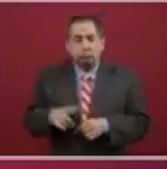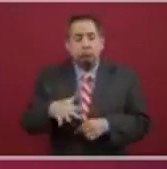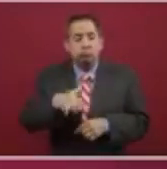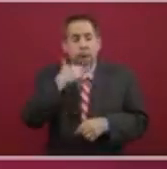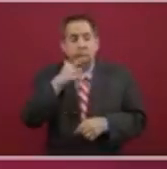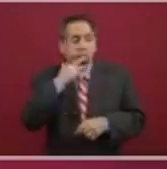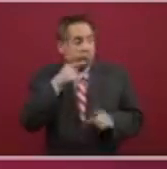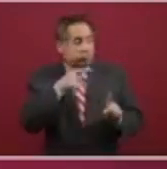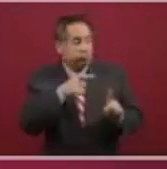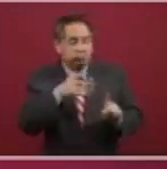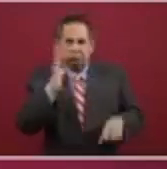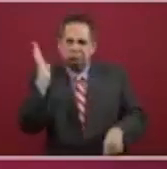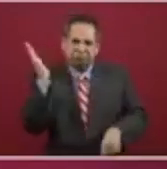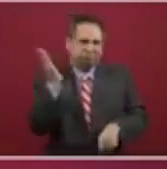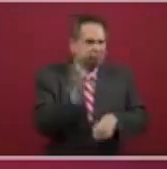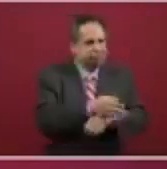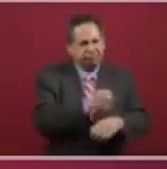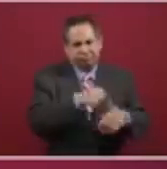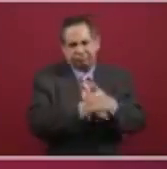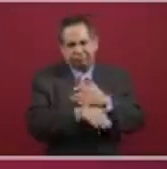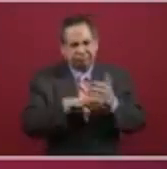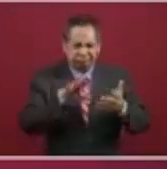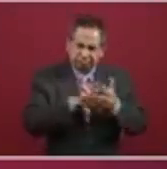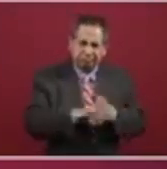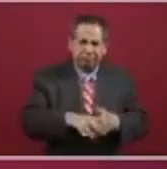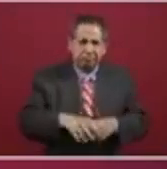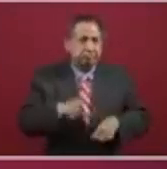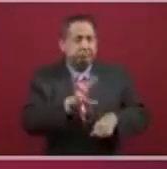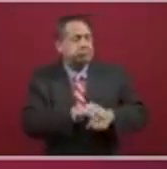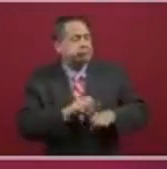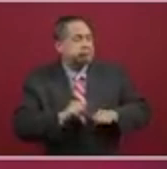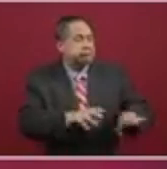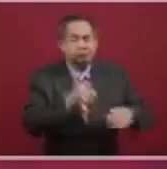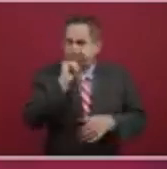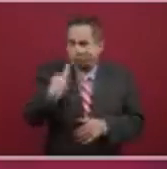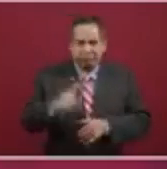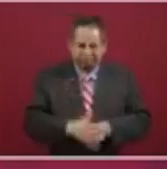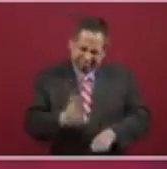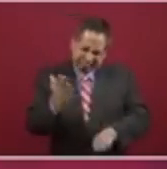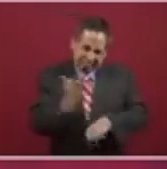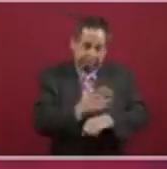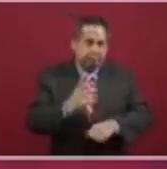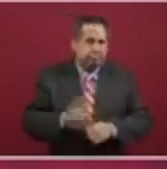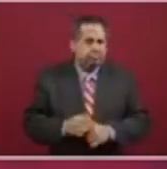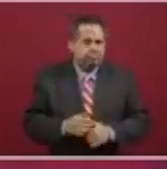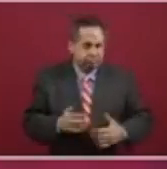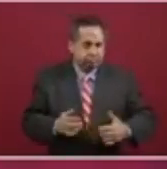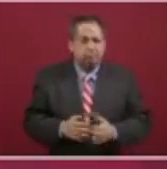corrupción, que no se tolere. ¿Saben cuál era el peor